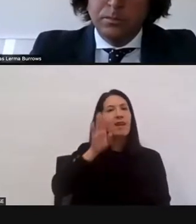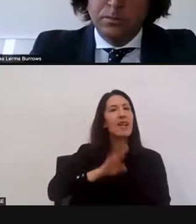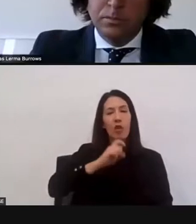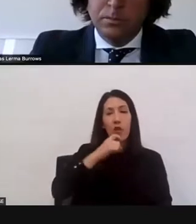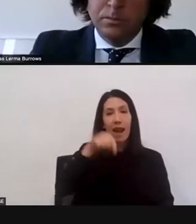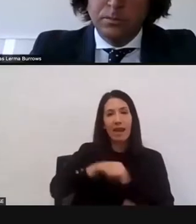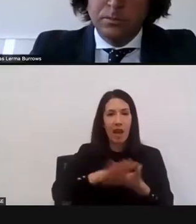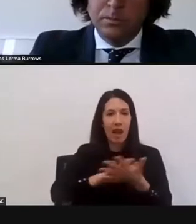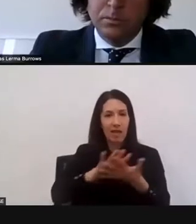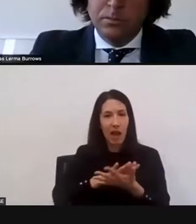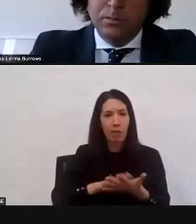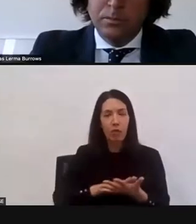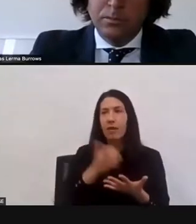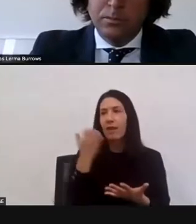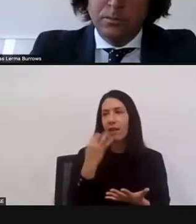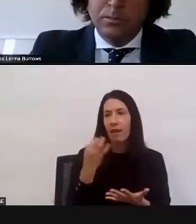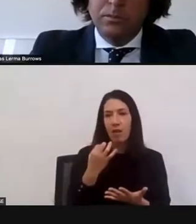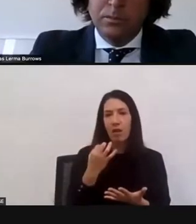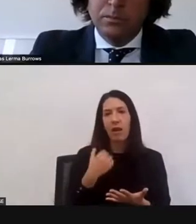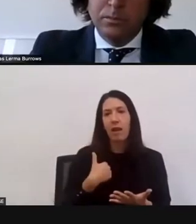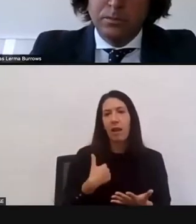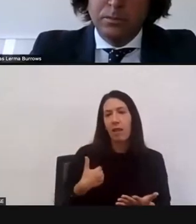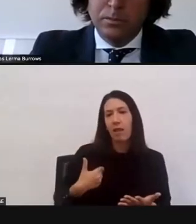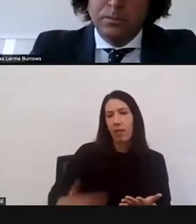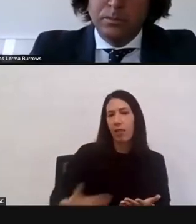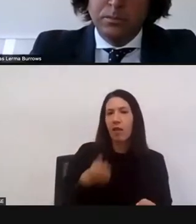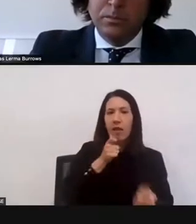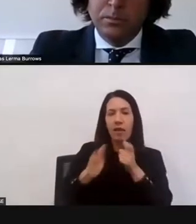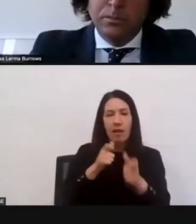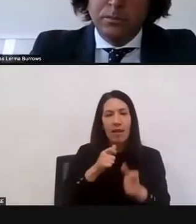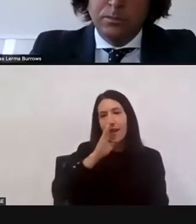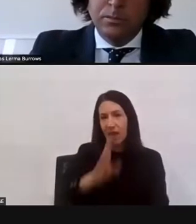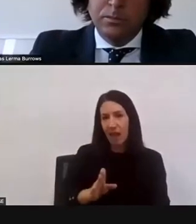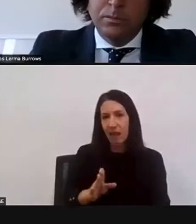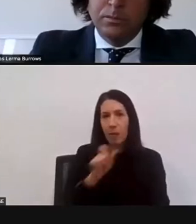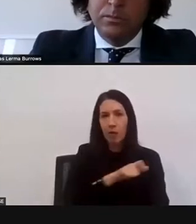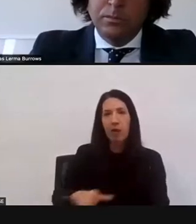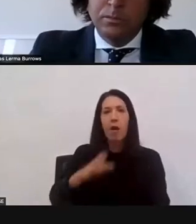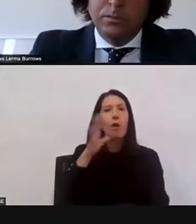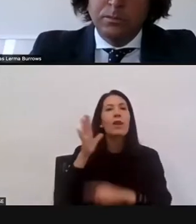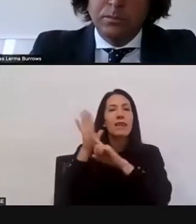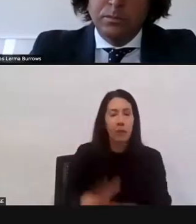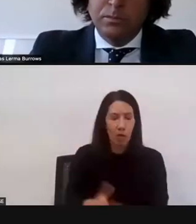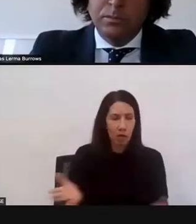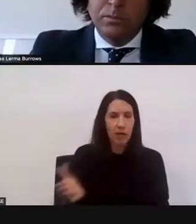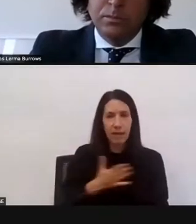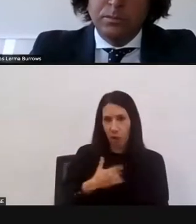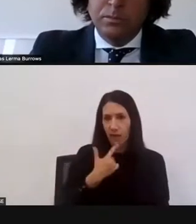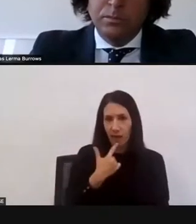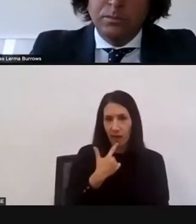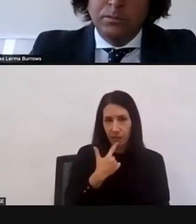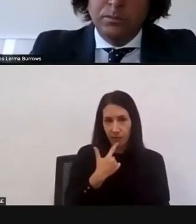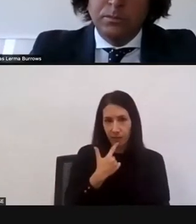de agresiones y vejaciones directas a personas por motivos discriminatorios. Quiero decir que yo creo